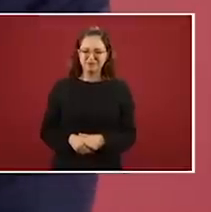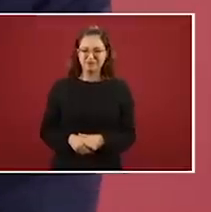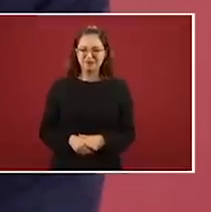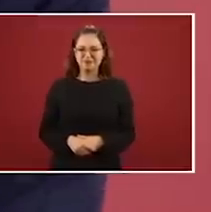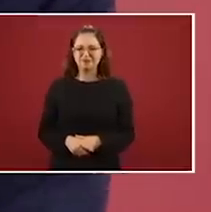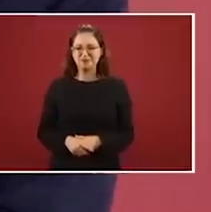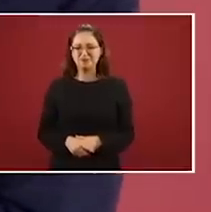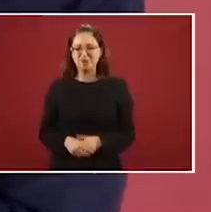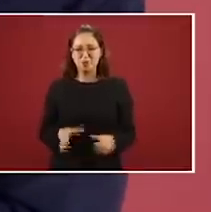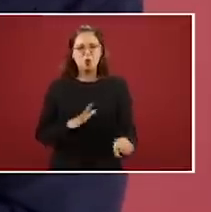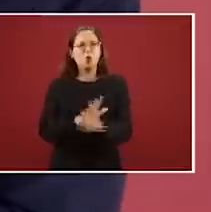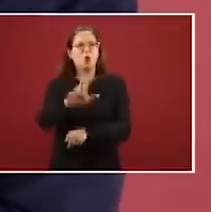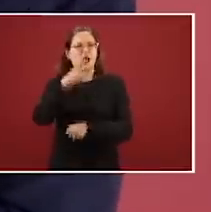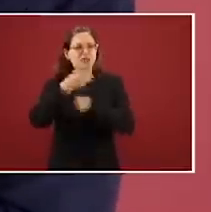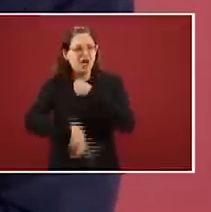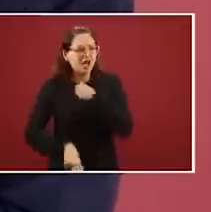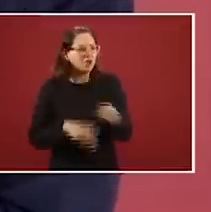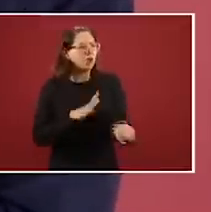¿En qué se perjudica?